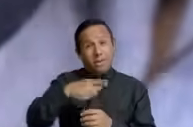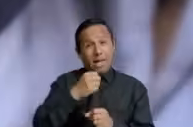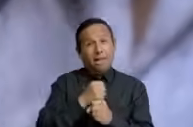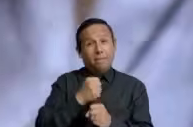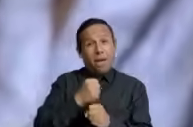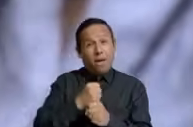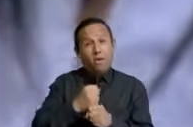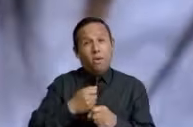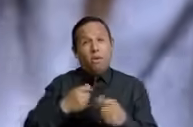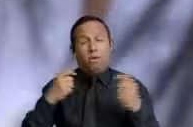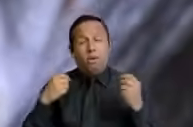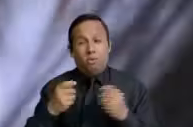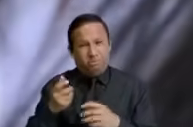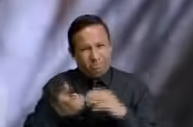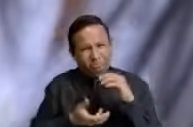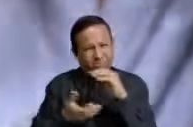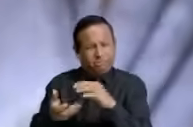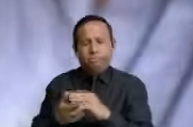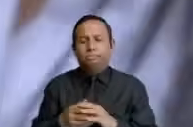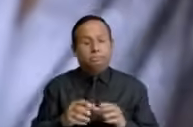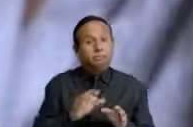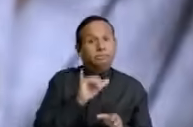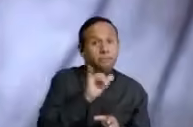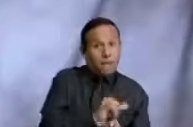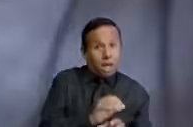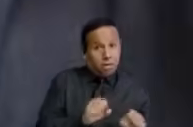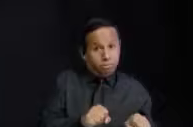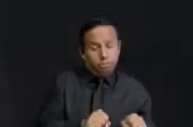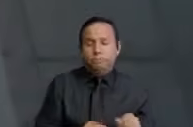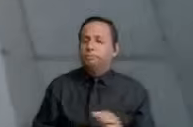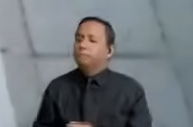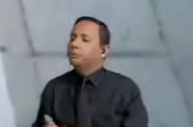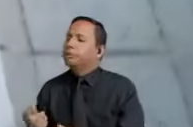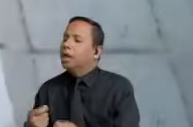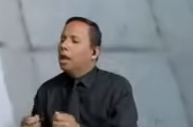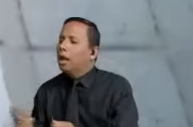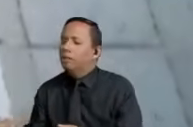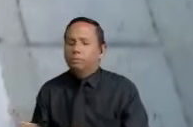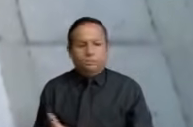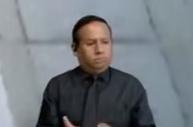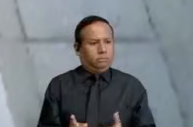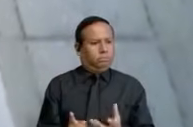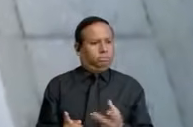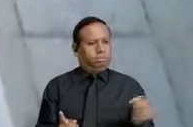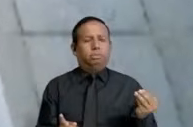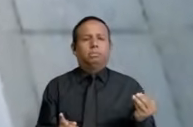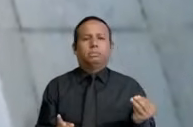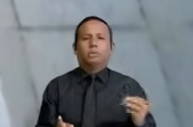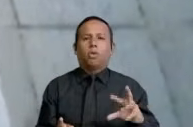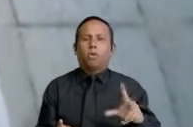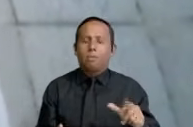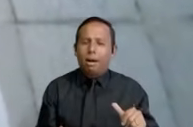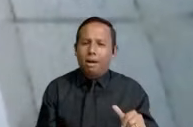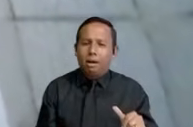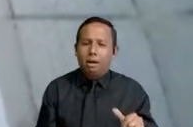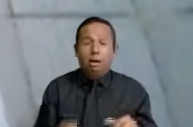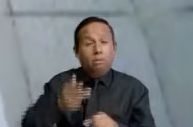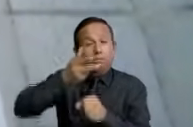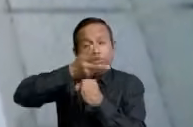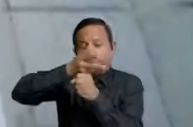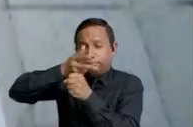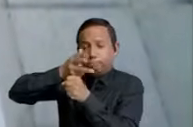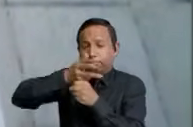la tienda dejó su moto entró salió y se llevaron la moto las grabaciones revelan La ola de inseguridad hay pocos